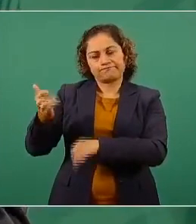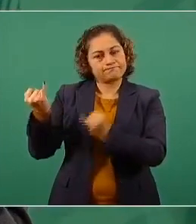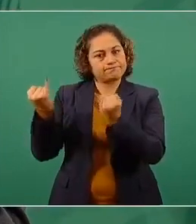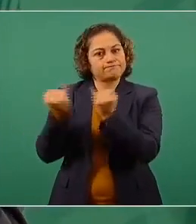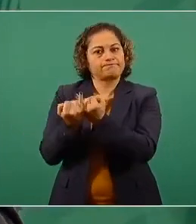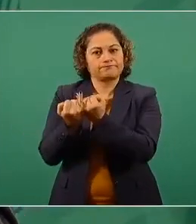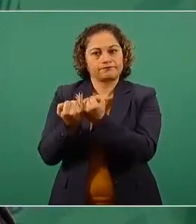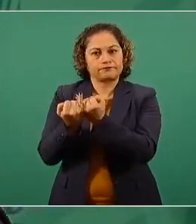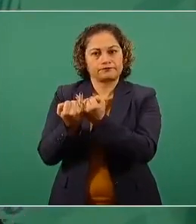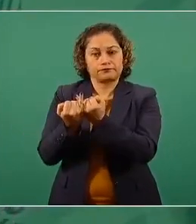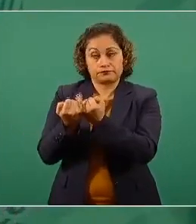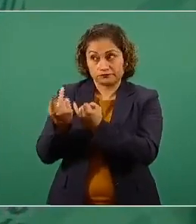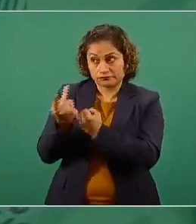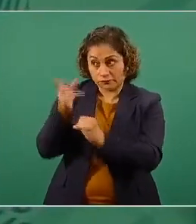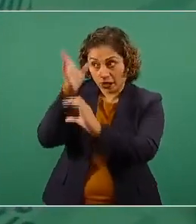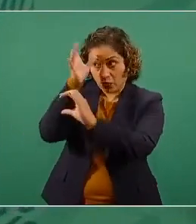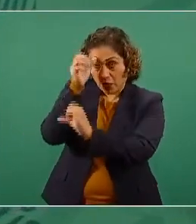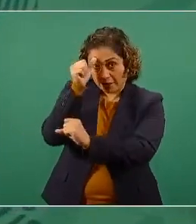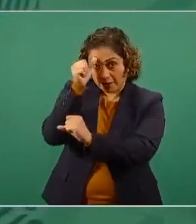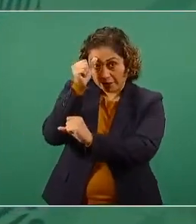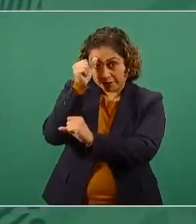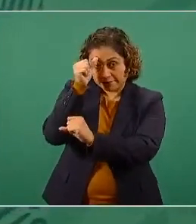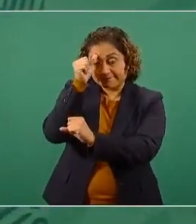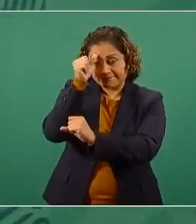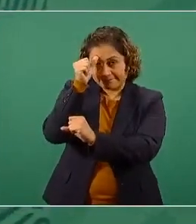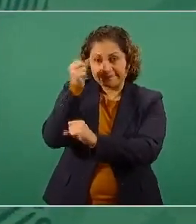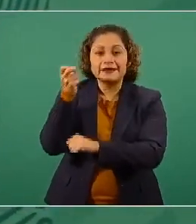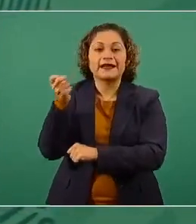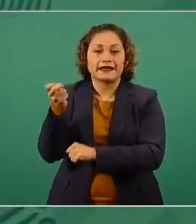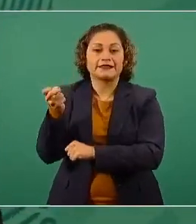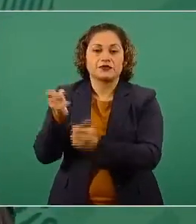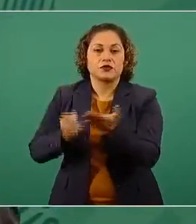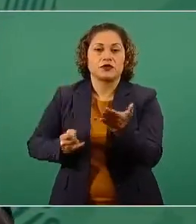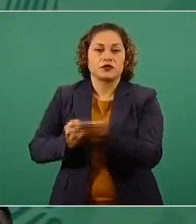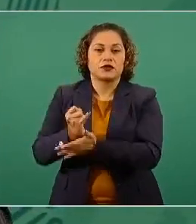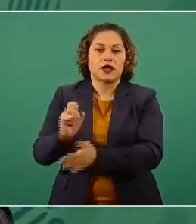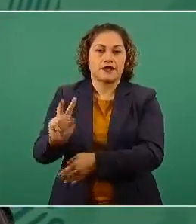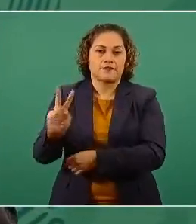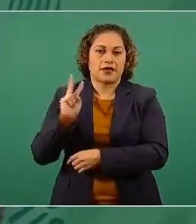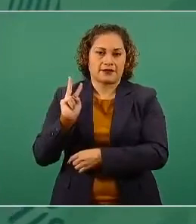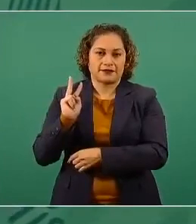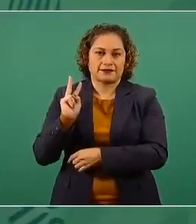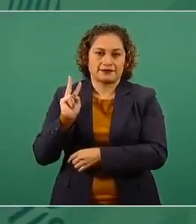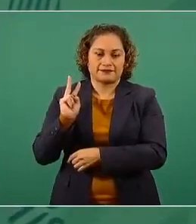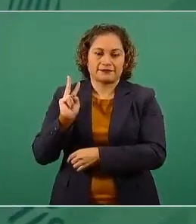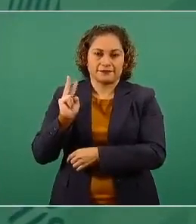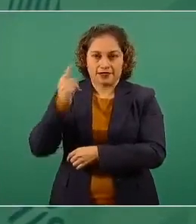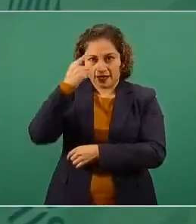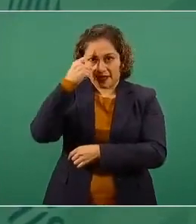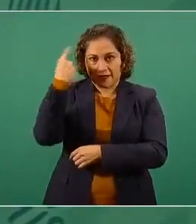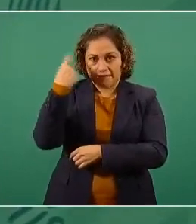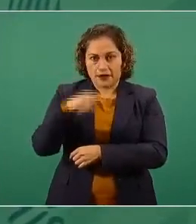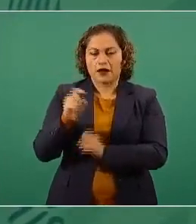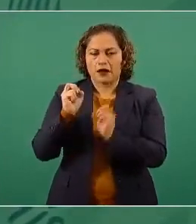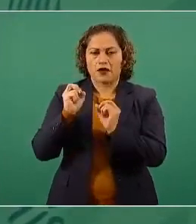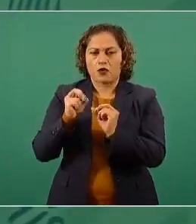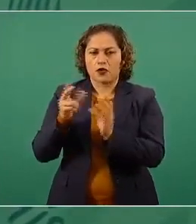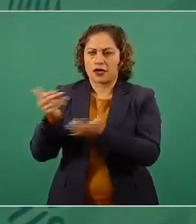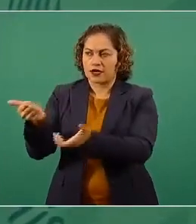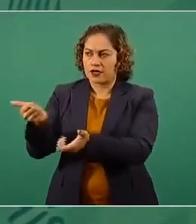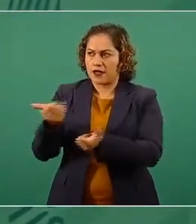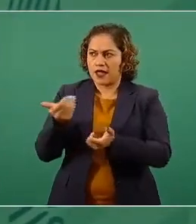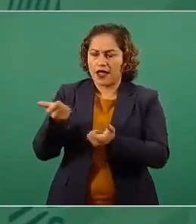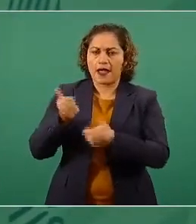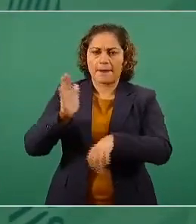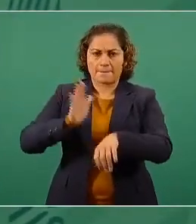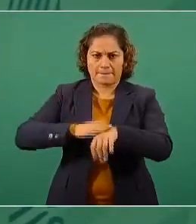y se toma el acuerdo el viernes de que haya más abasto